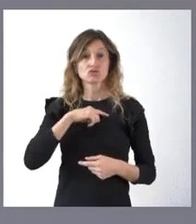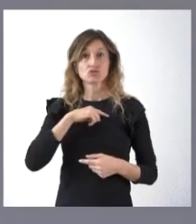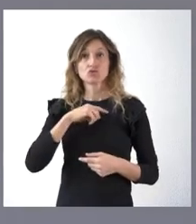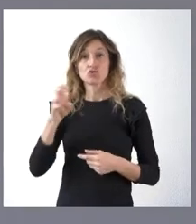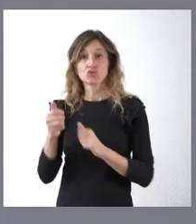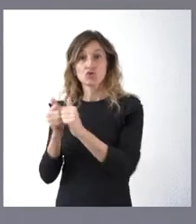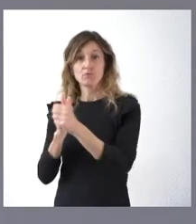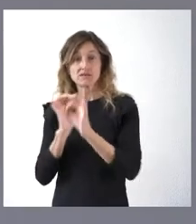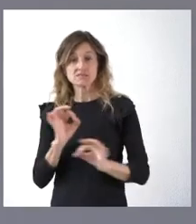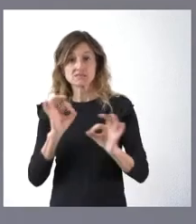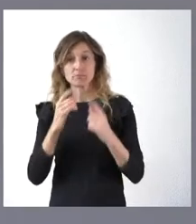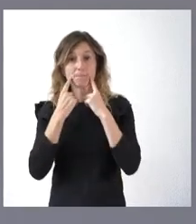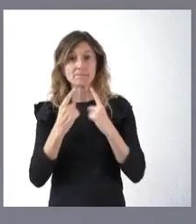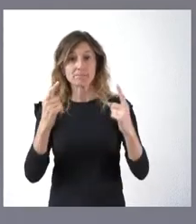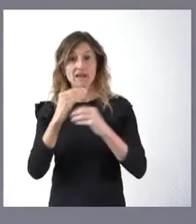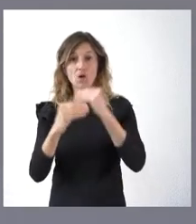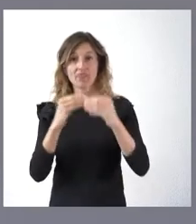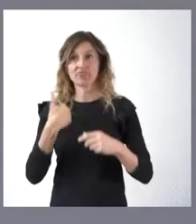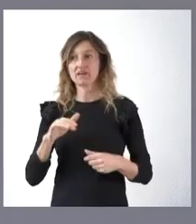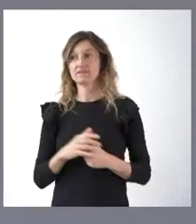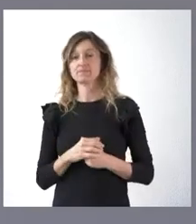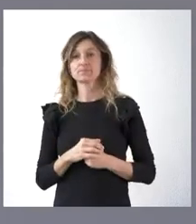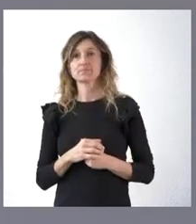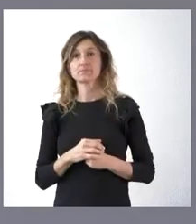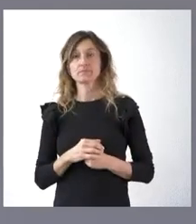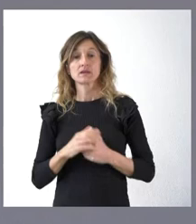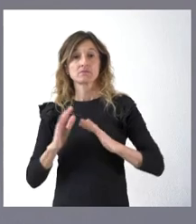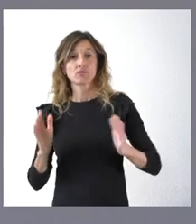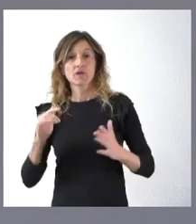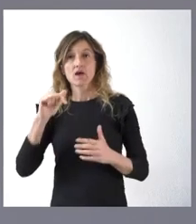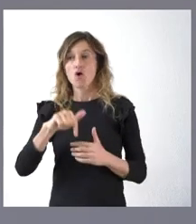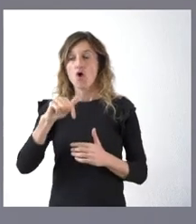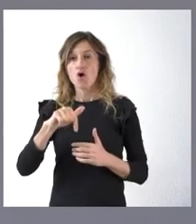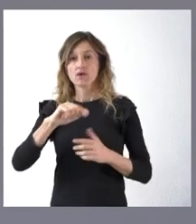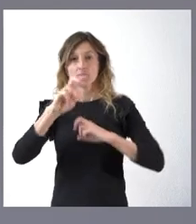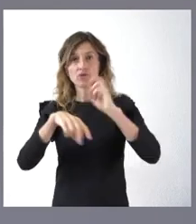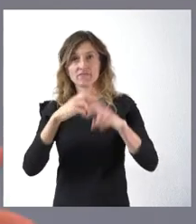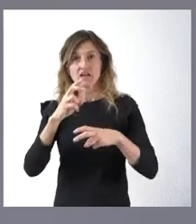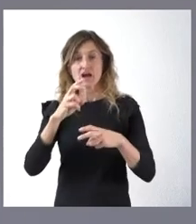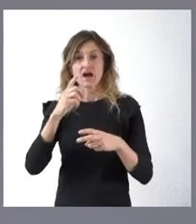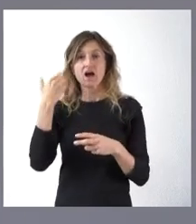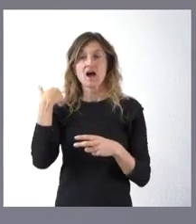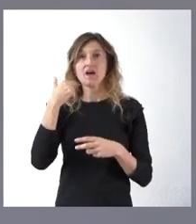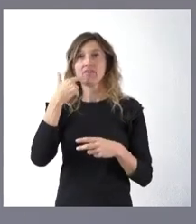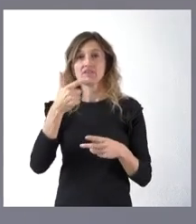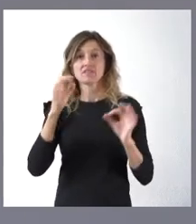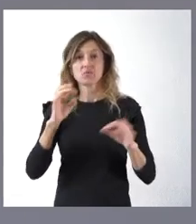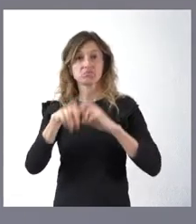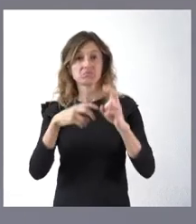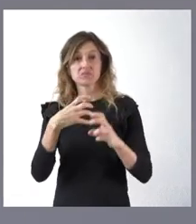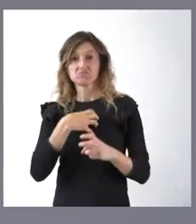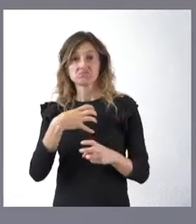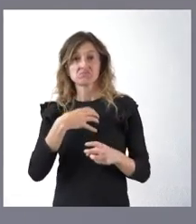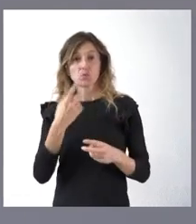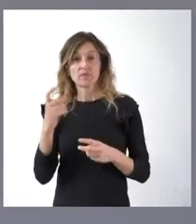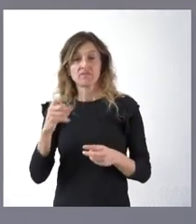que hacen los demás porque fuimos los primeros en hacerlo y por tanto nosotros no tenemos hoy Por qué modificar aquello que dijimos hace tan